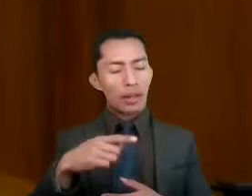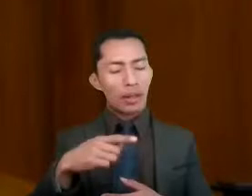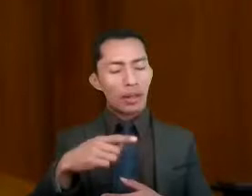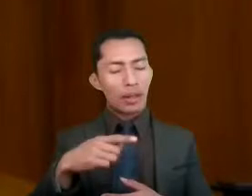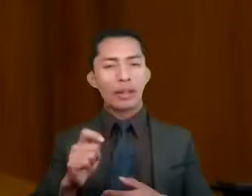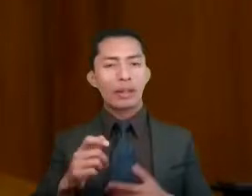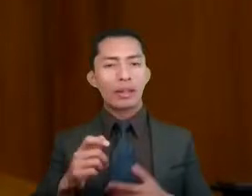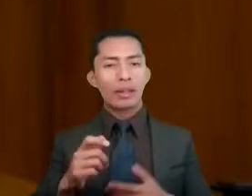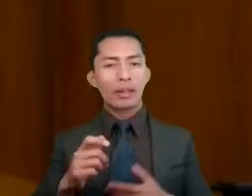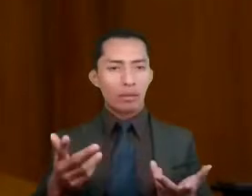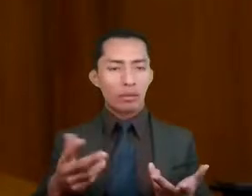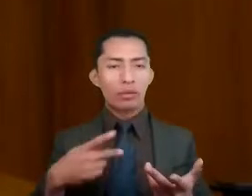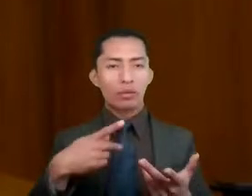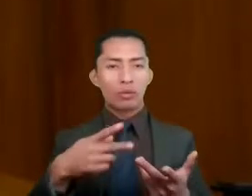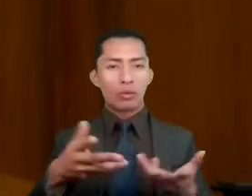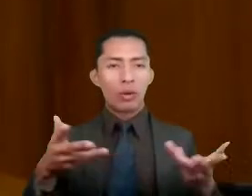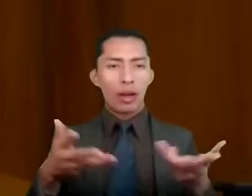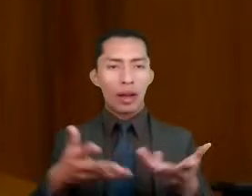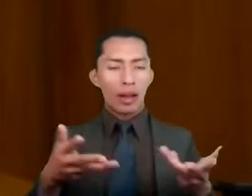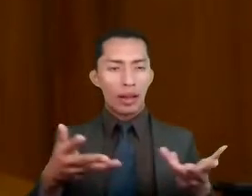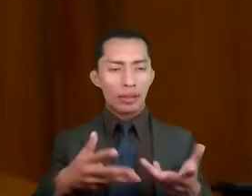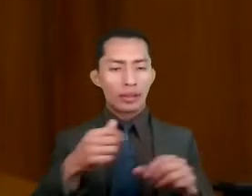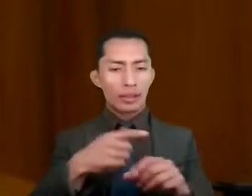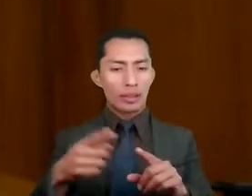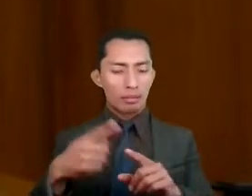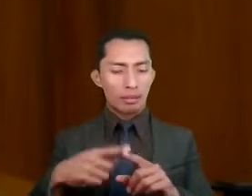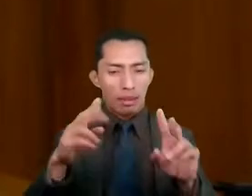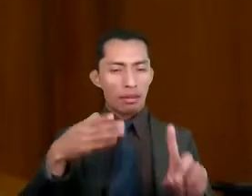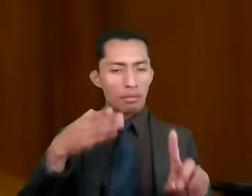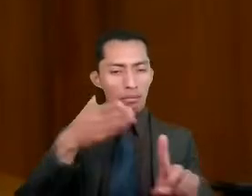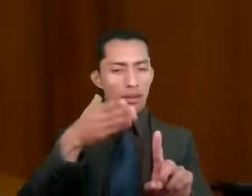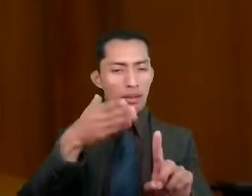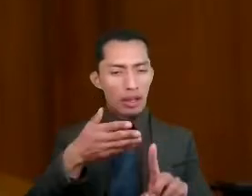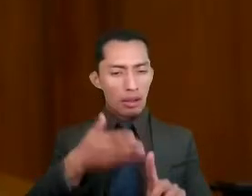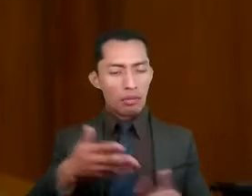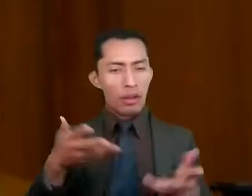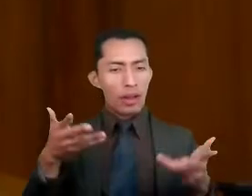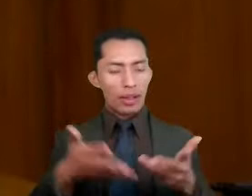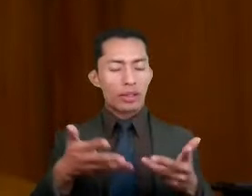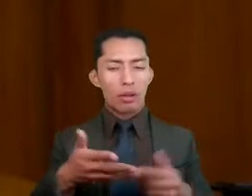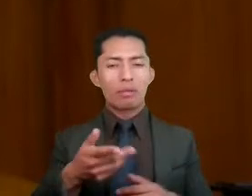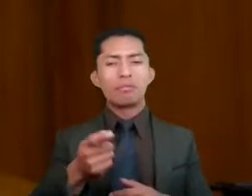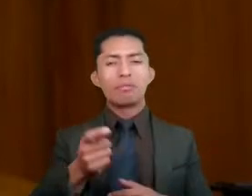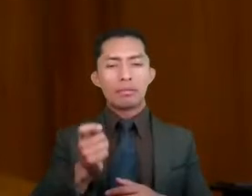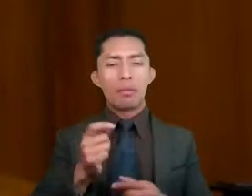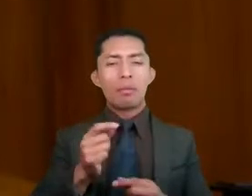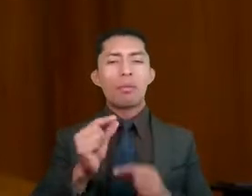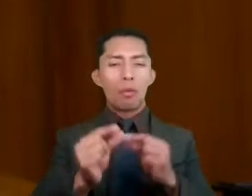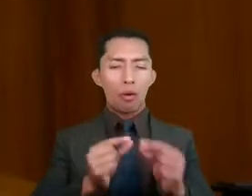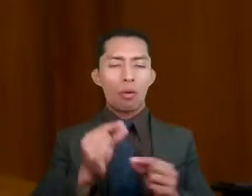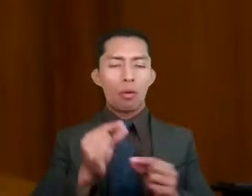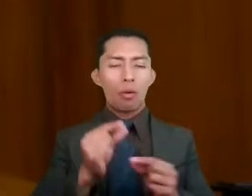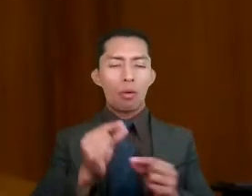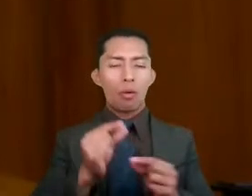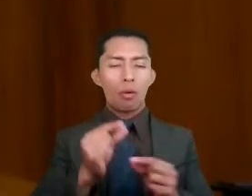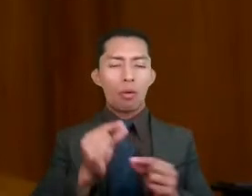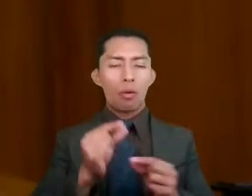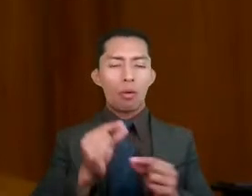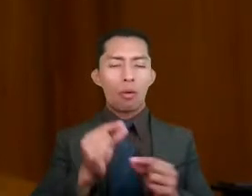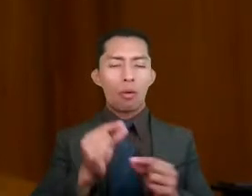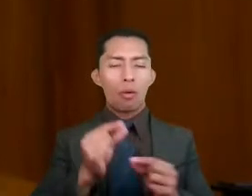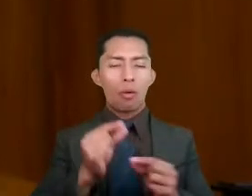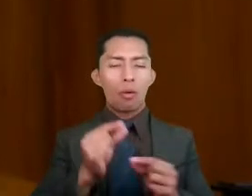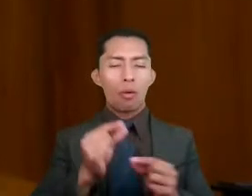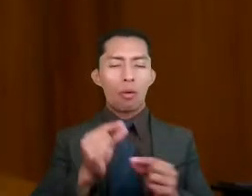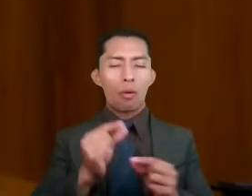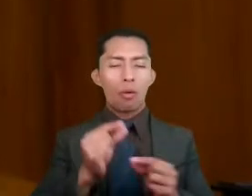tenga actuaciones en cada uno de los operativos que hemos hecho, y un poco esto ha disminuido y ayudado fuertemente a que